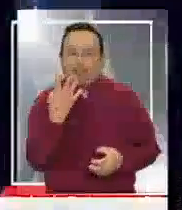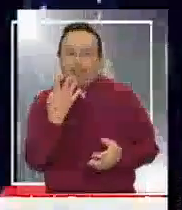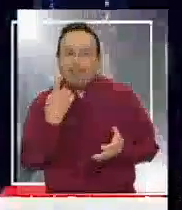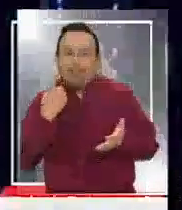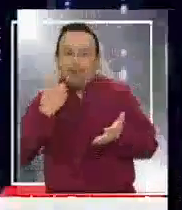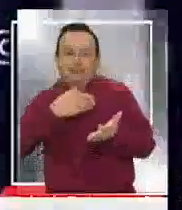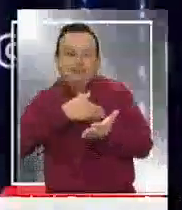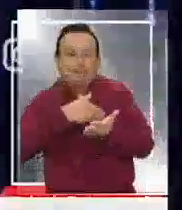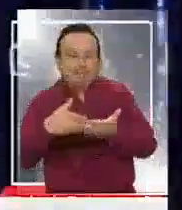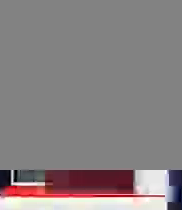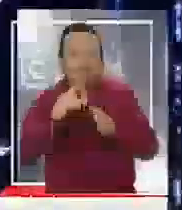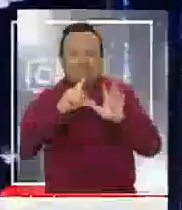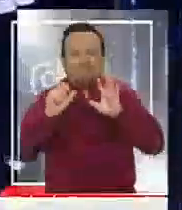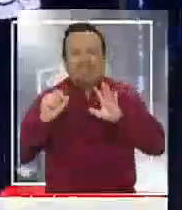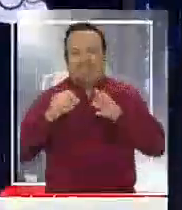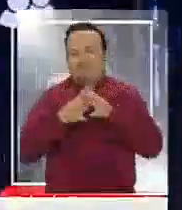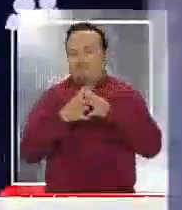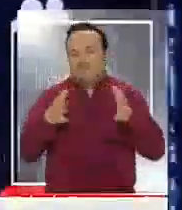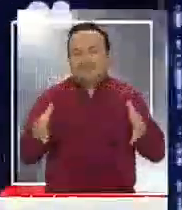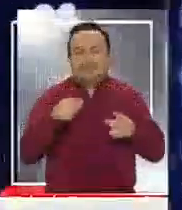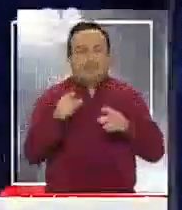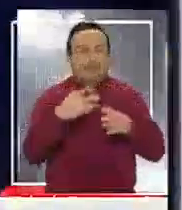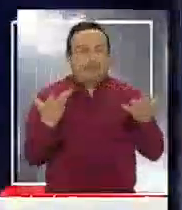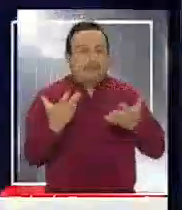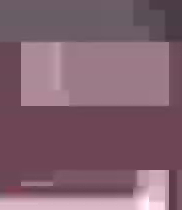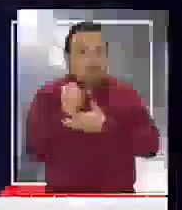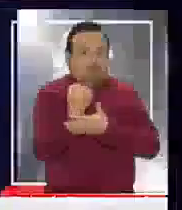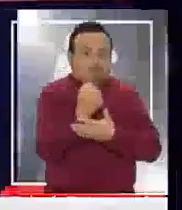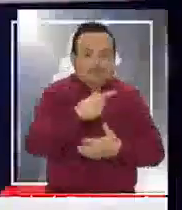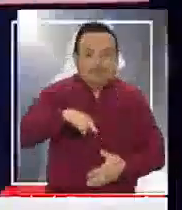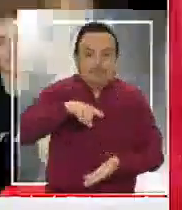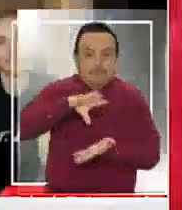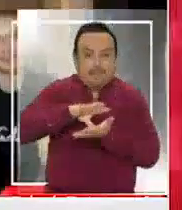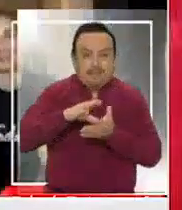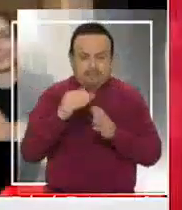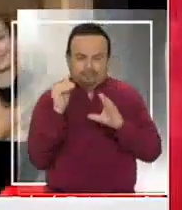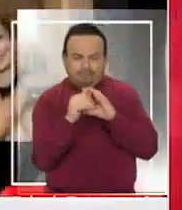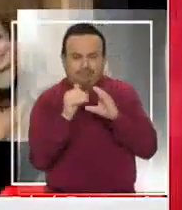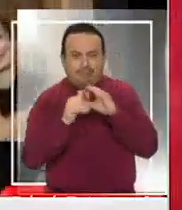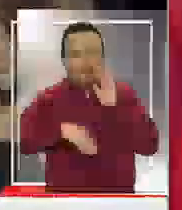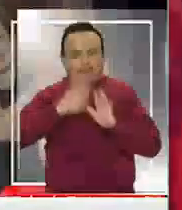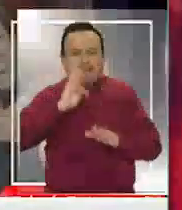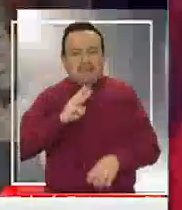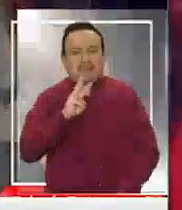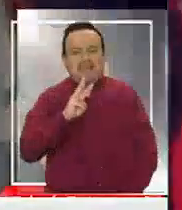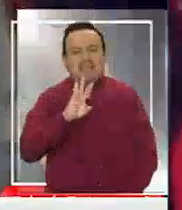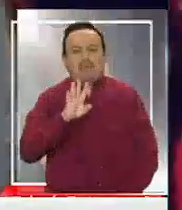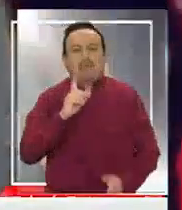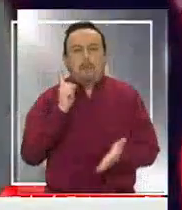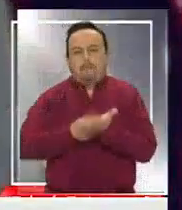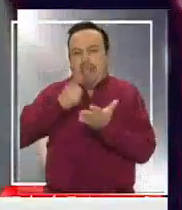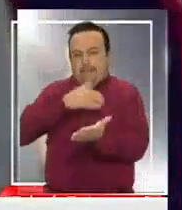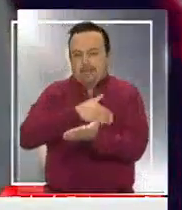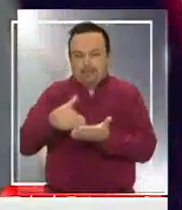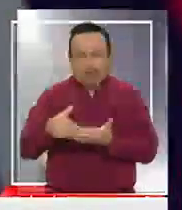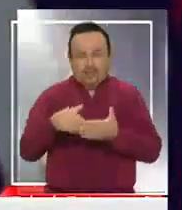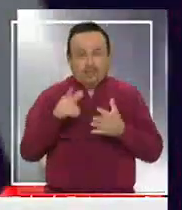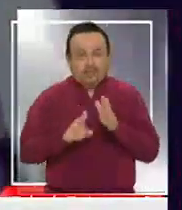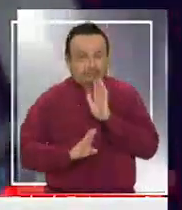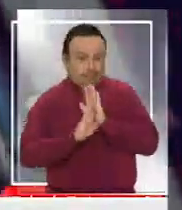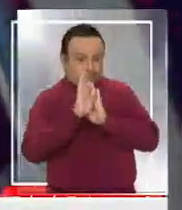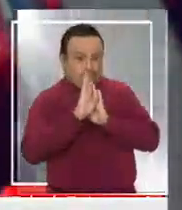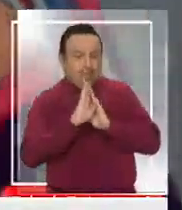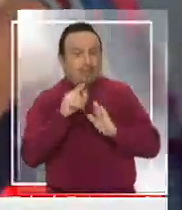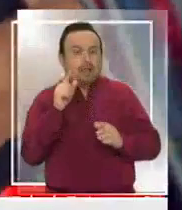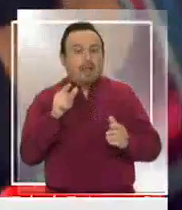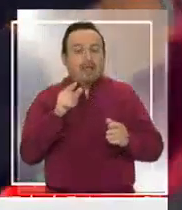a la pandemia que ataca al mundo entero, la cruzada solidaria de nuestro país logró recaudar más de 34 mil millones de pesos, superando lo hecho el